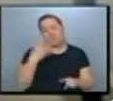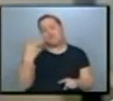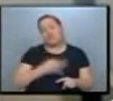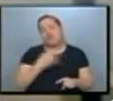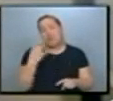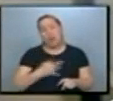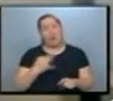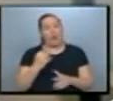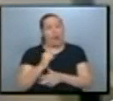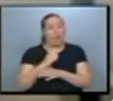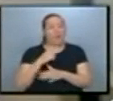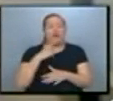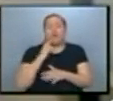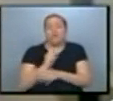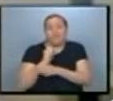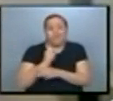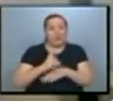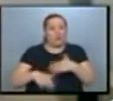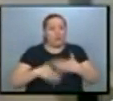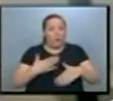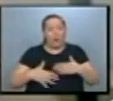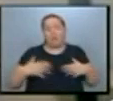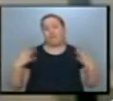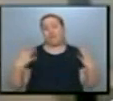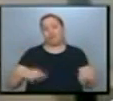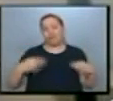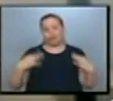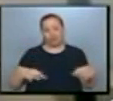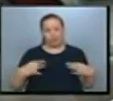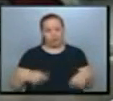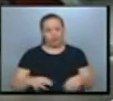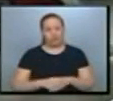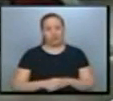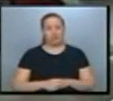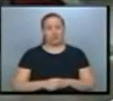muy explosivo. Pero... que salió de ahí, de las inferiores, sí. Sí, la verdad que sí.